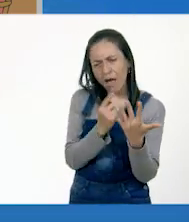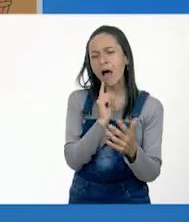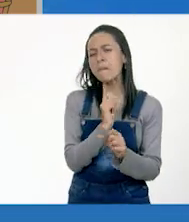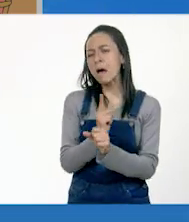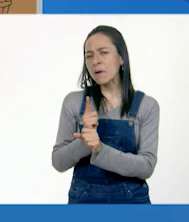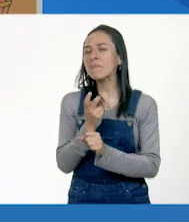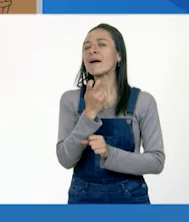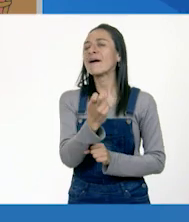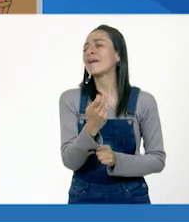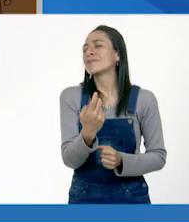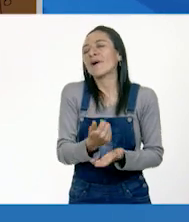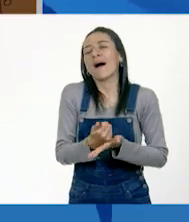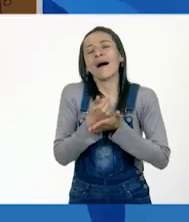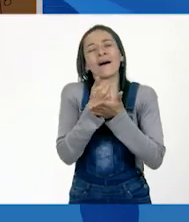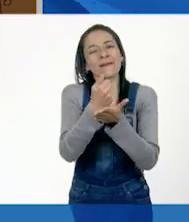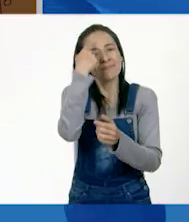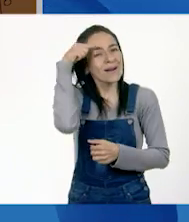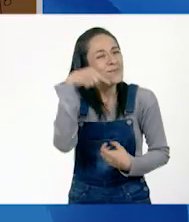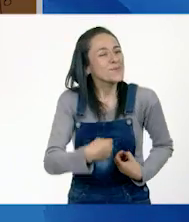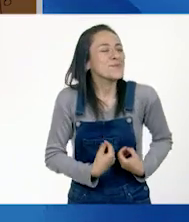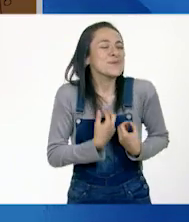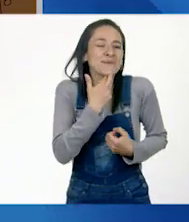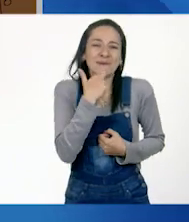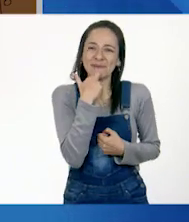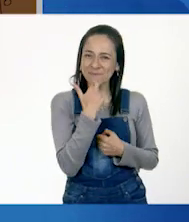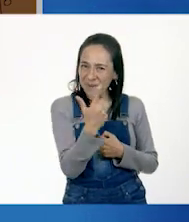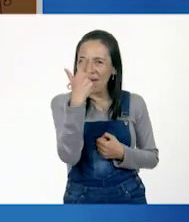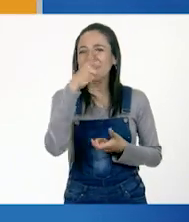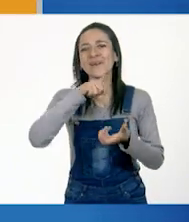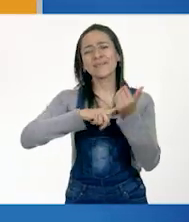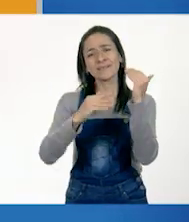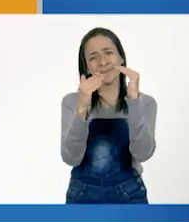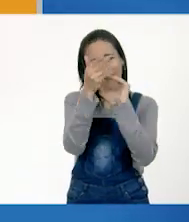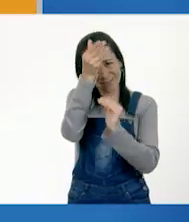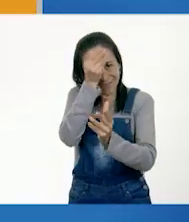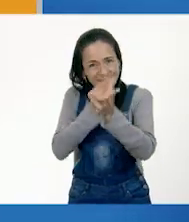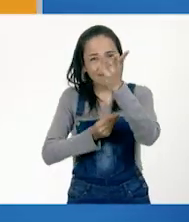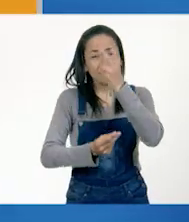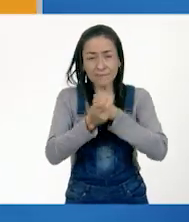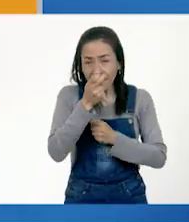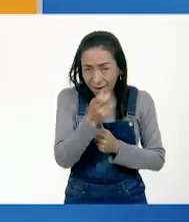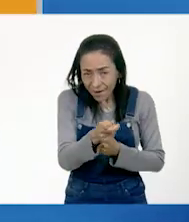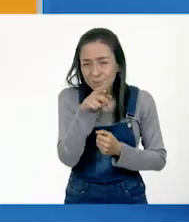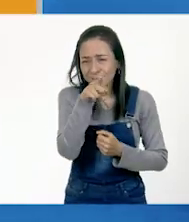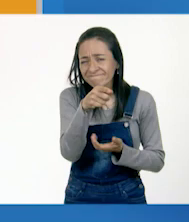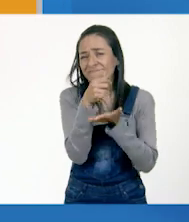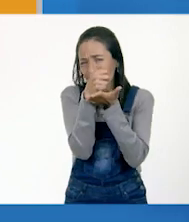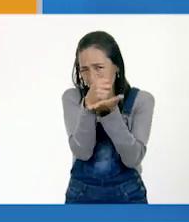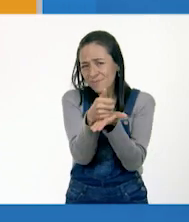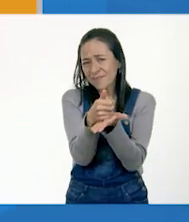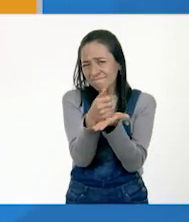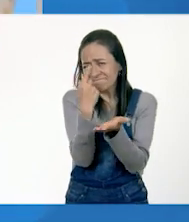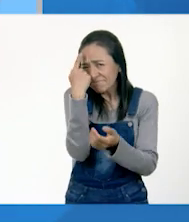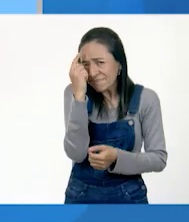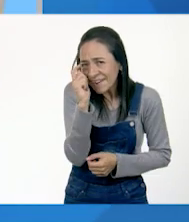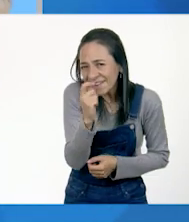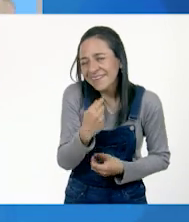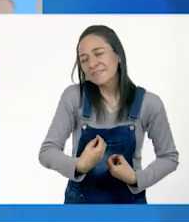vivir mejor. Aprende en casa, te ayudará a vivir